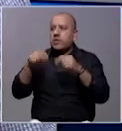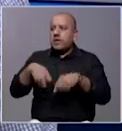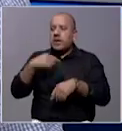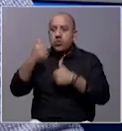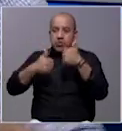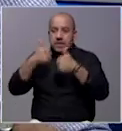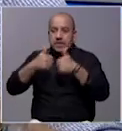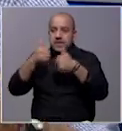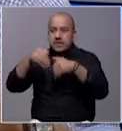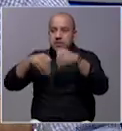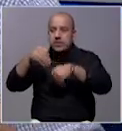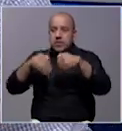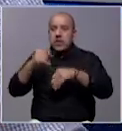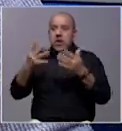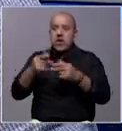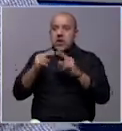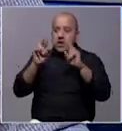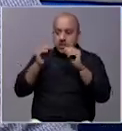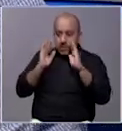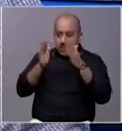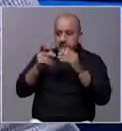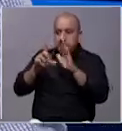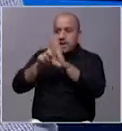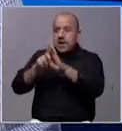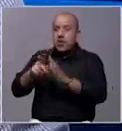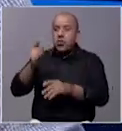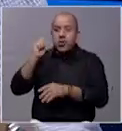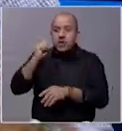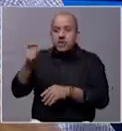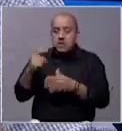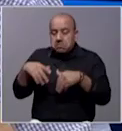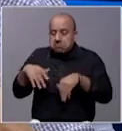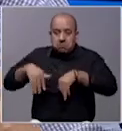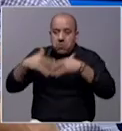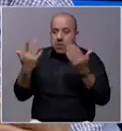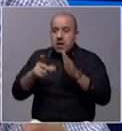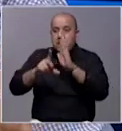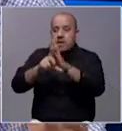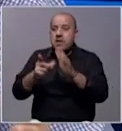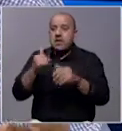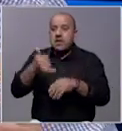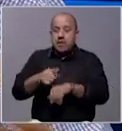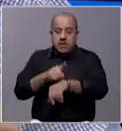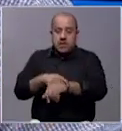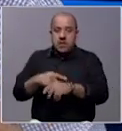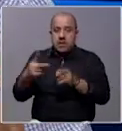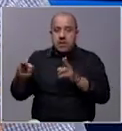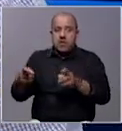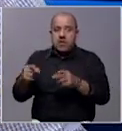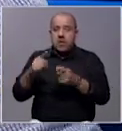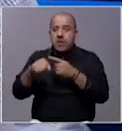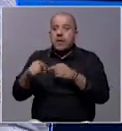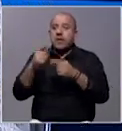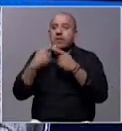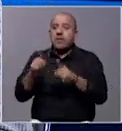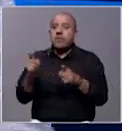electoral se ha puesto el foco en la ley de urgencia la insurgencia es un proyecto de ley como cualquier otro que tiene determinados plazos previstos en la constitución esa es